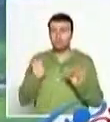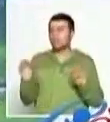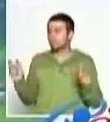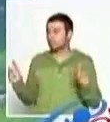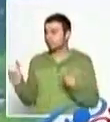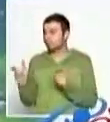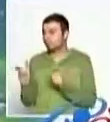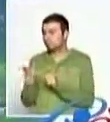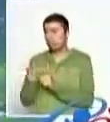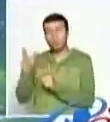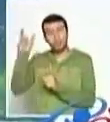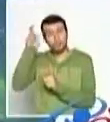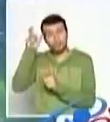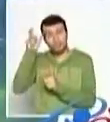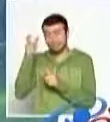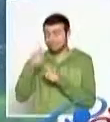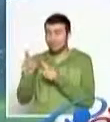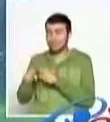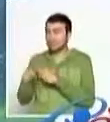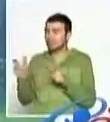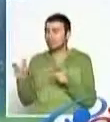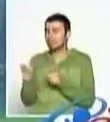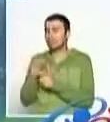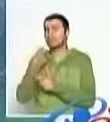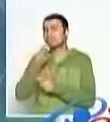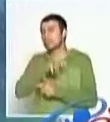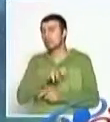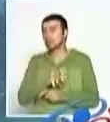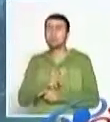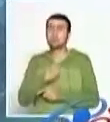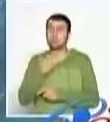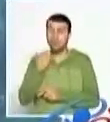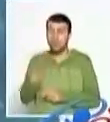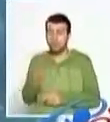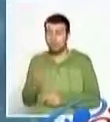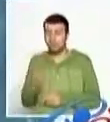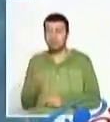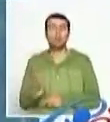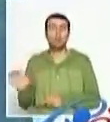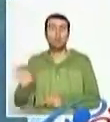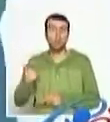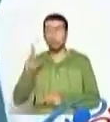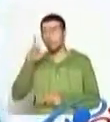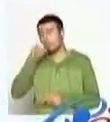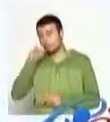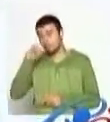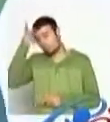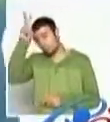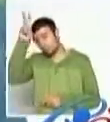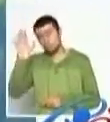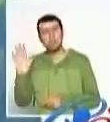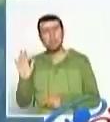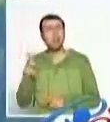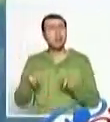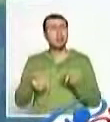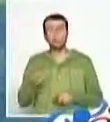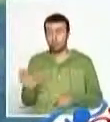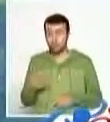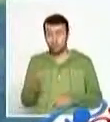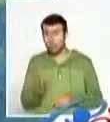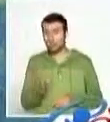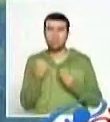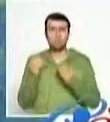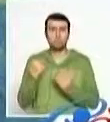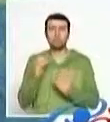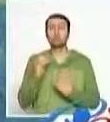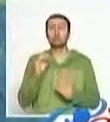rojas, obviamente, y comer carnes blancas y el pescado. Algunos pescados tienen alto contenido en omegas,